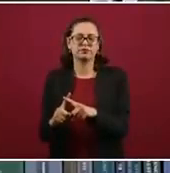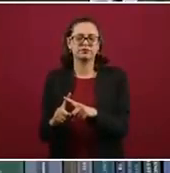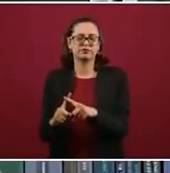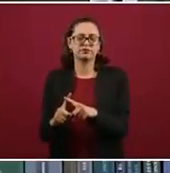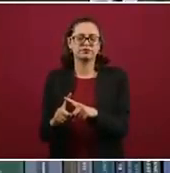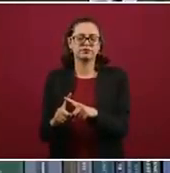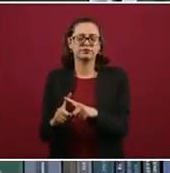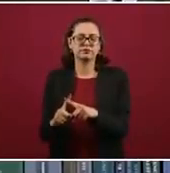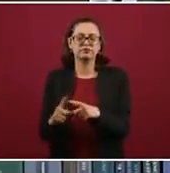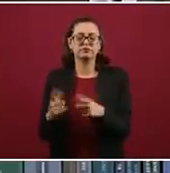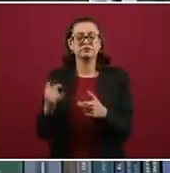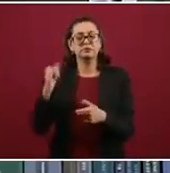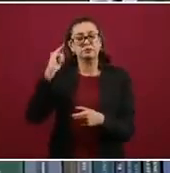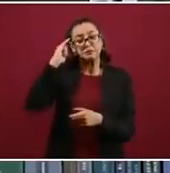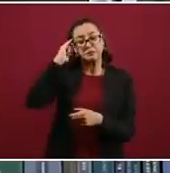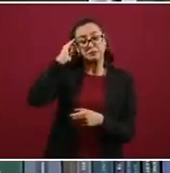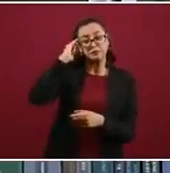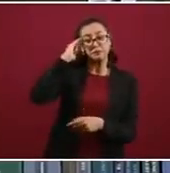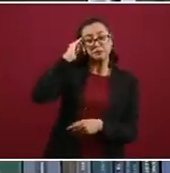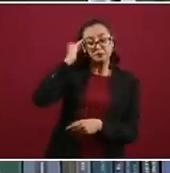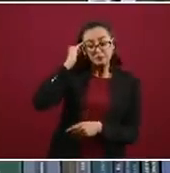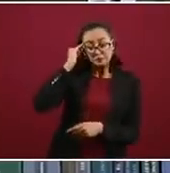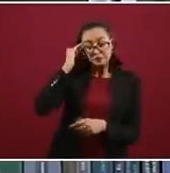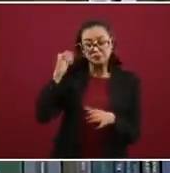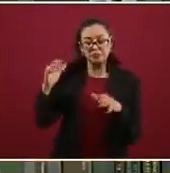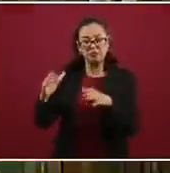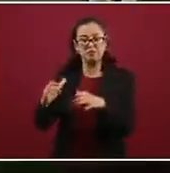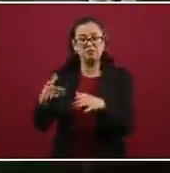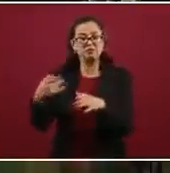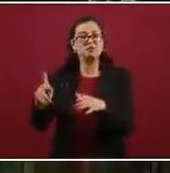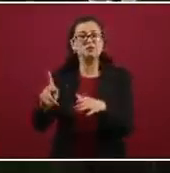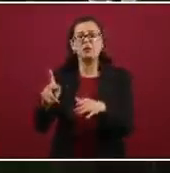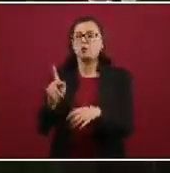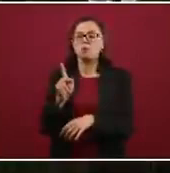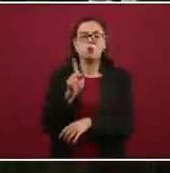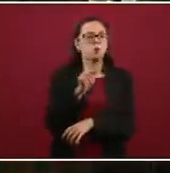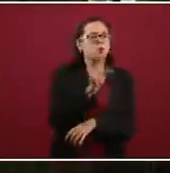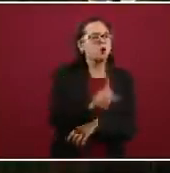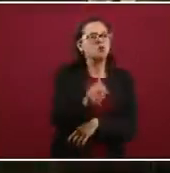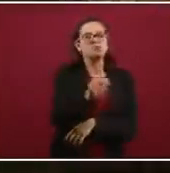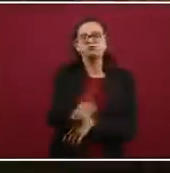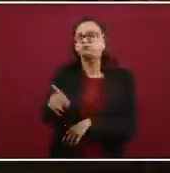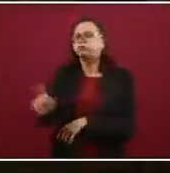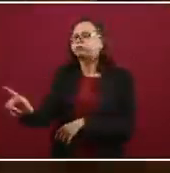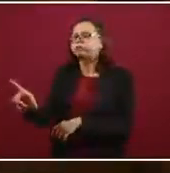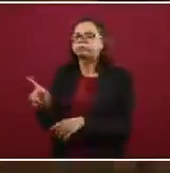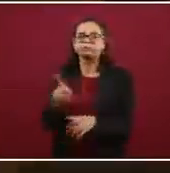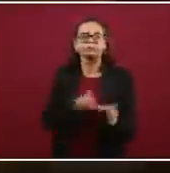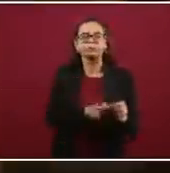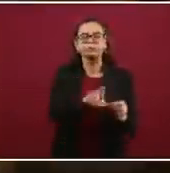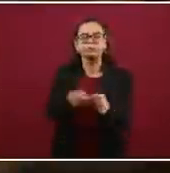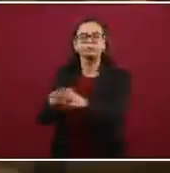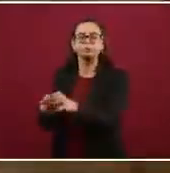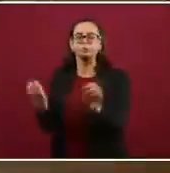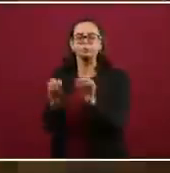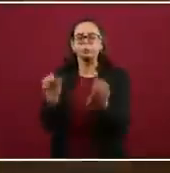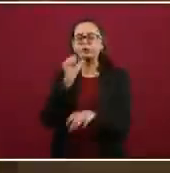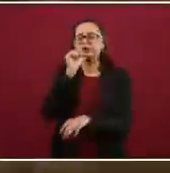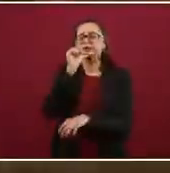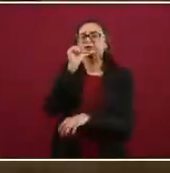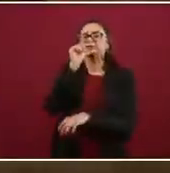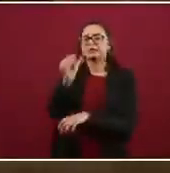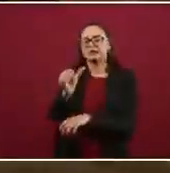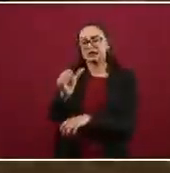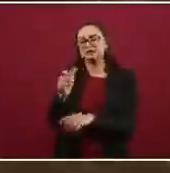Eran indios que no tenían pueblo. La mayor parte de la población indígena en Nueva España vivía